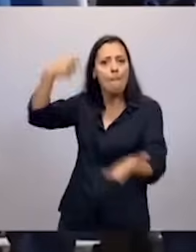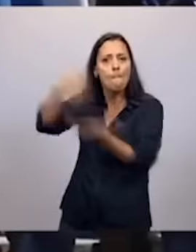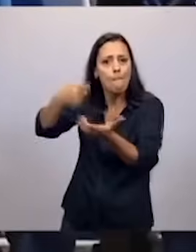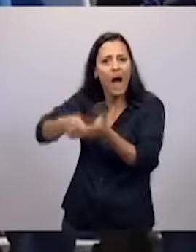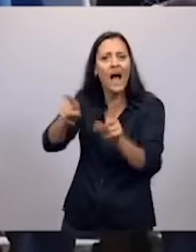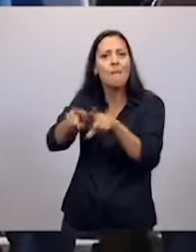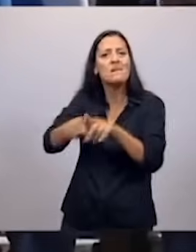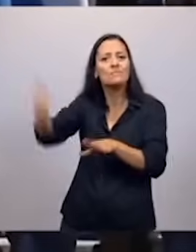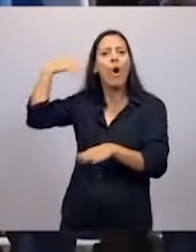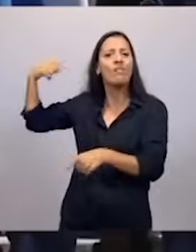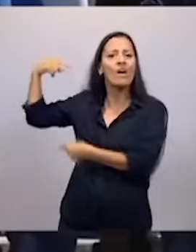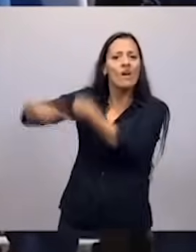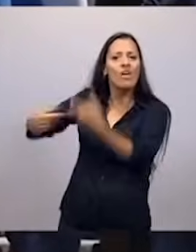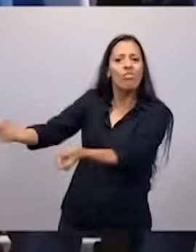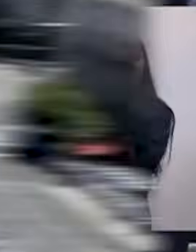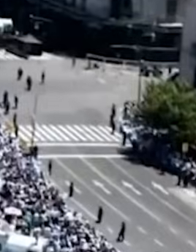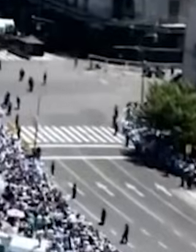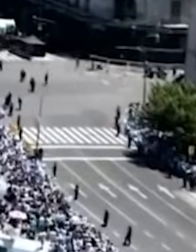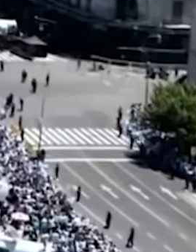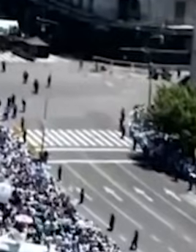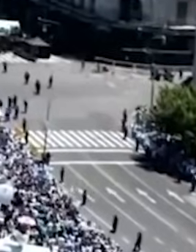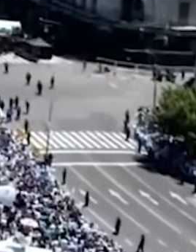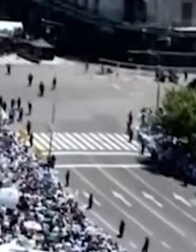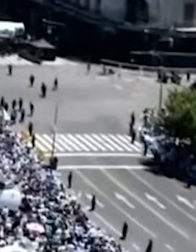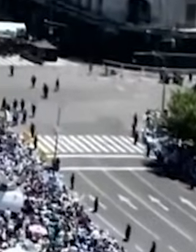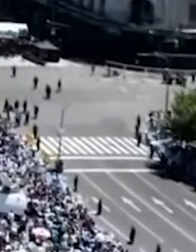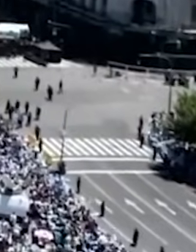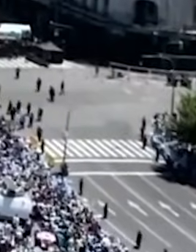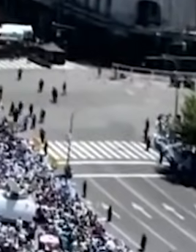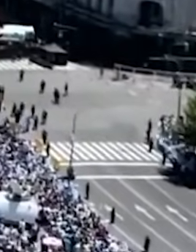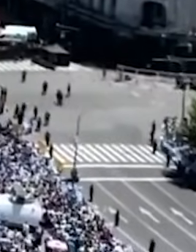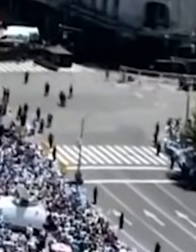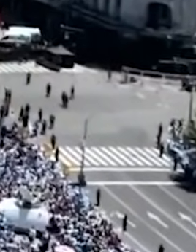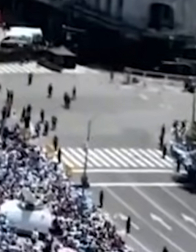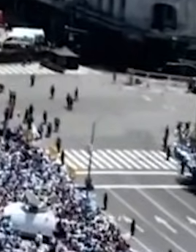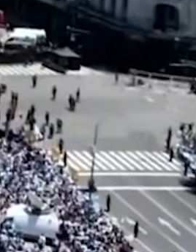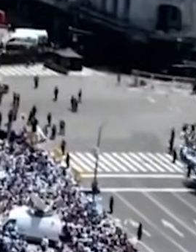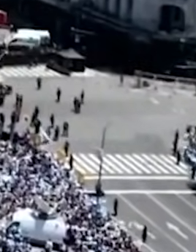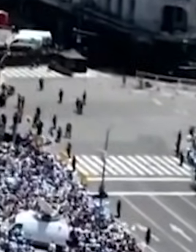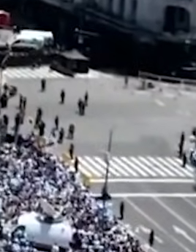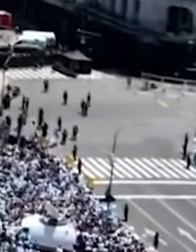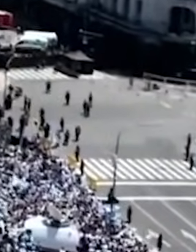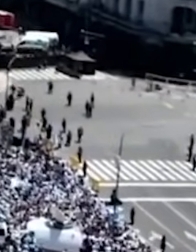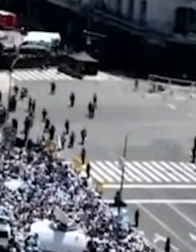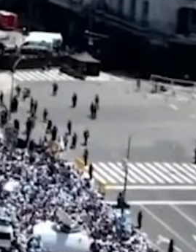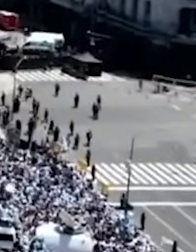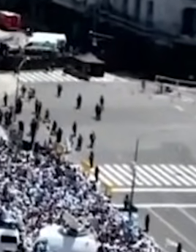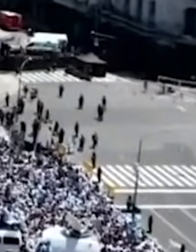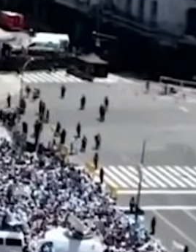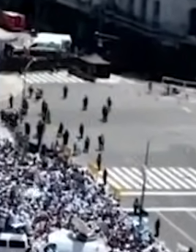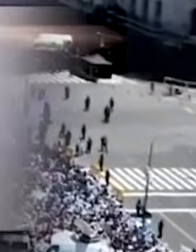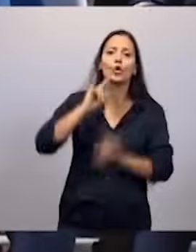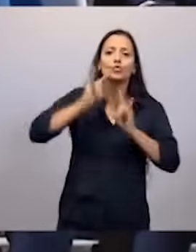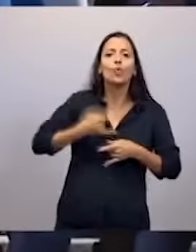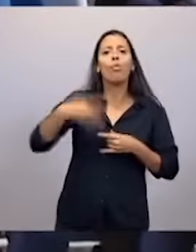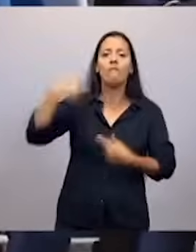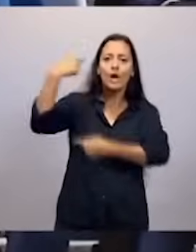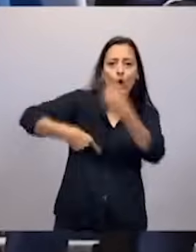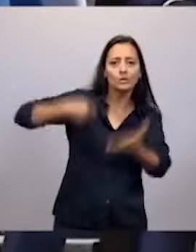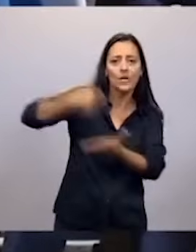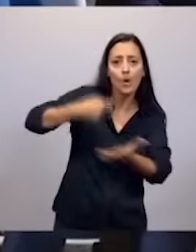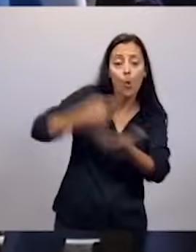hay alternativa al shock exclamó Miley ante miles de personas que se congregaron para escucharlo en su primer discurso como mandatario ningún